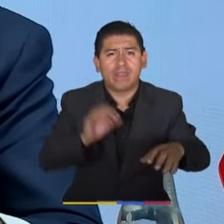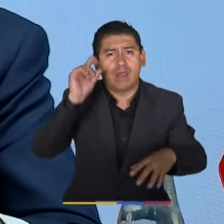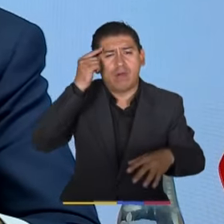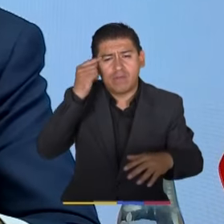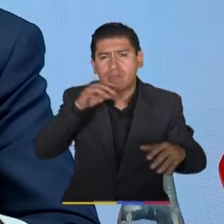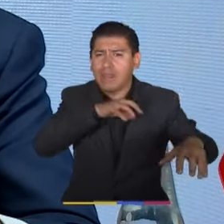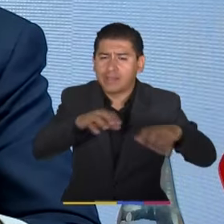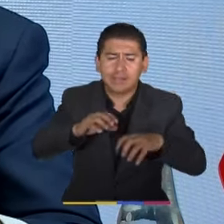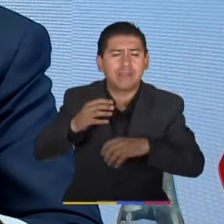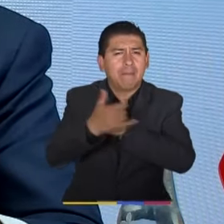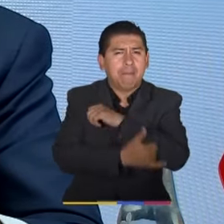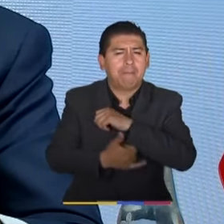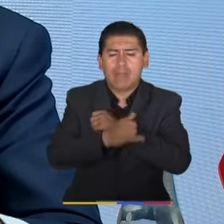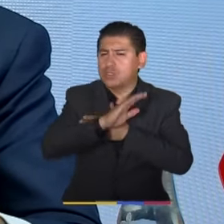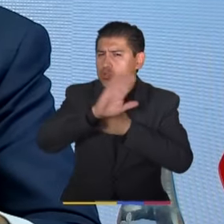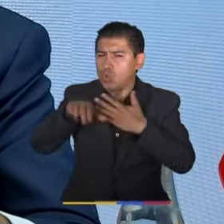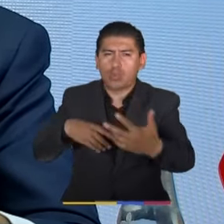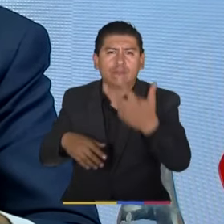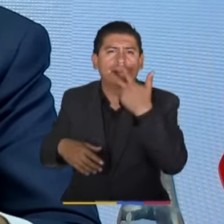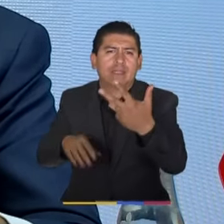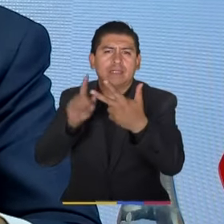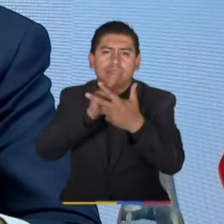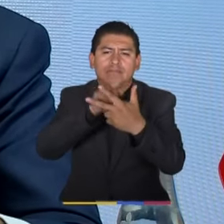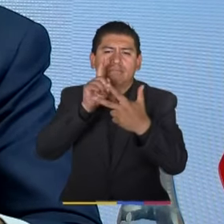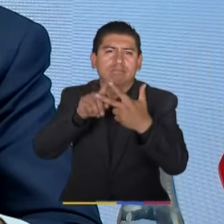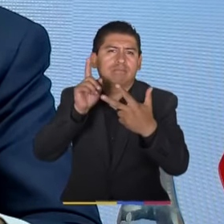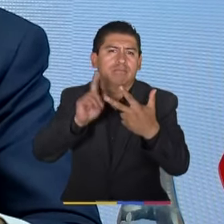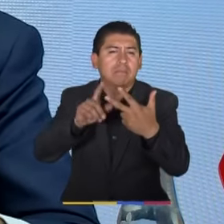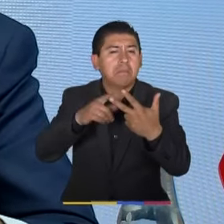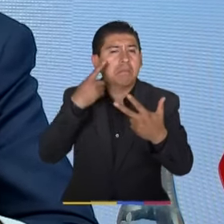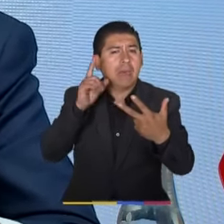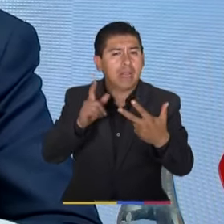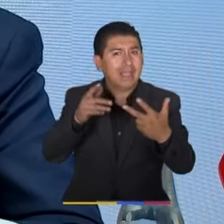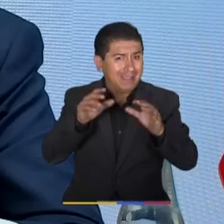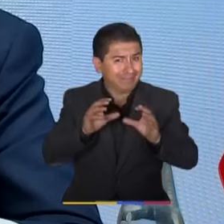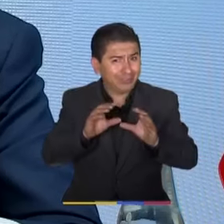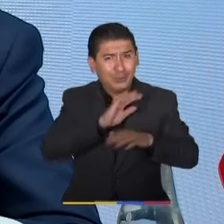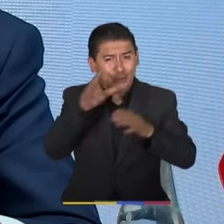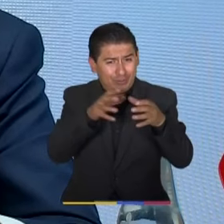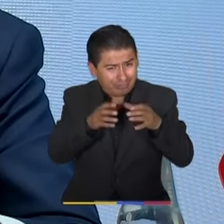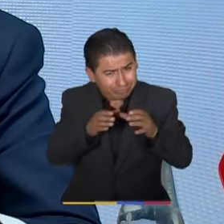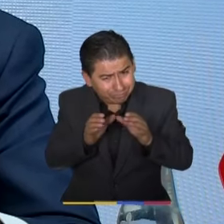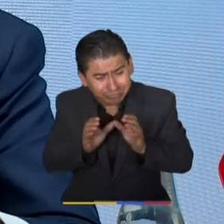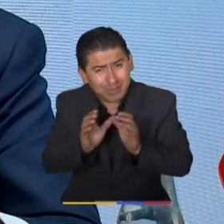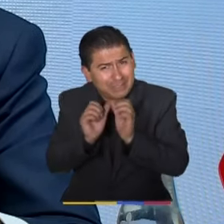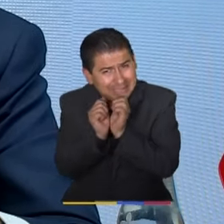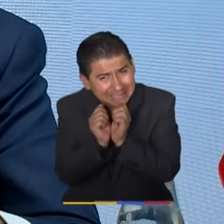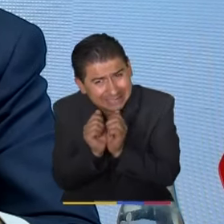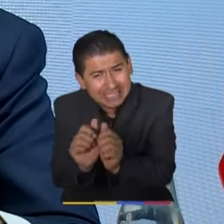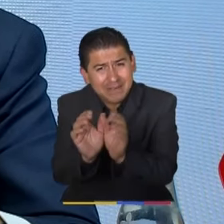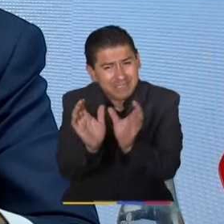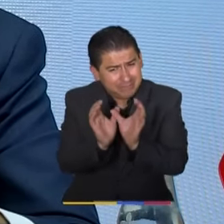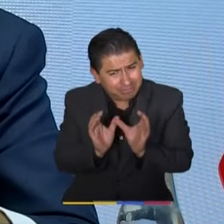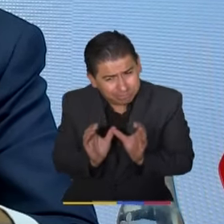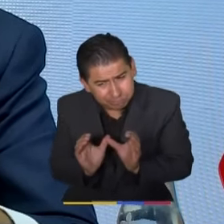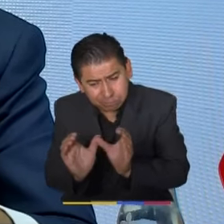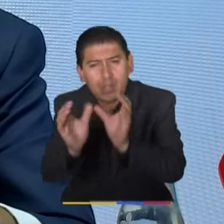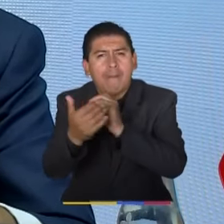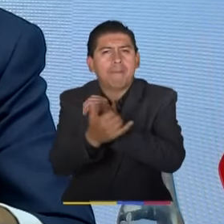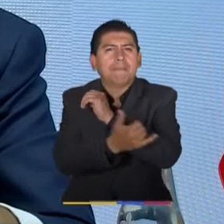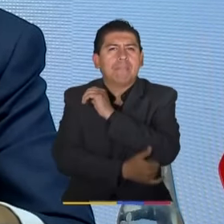políticas públicas para guiarnos hacia un espacio más próspero e inclusivo y comprometido